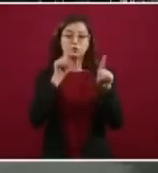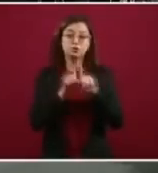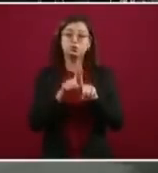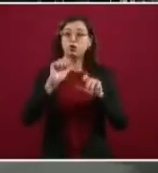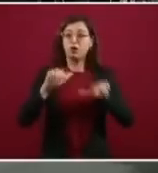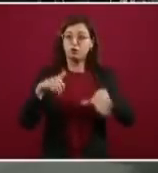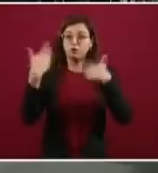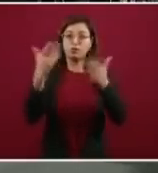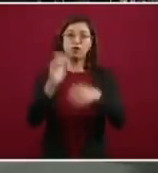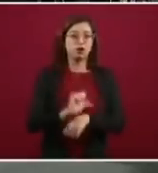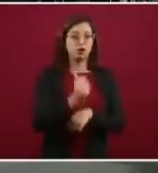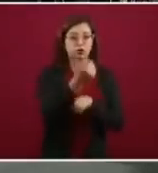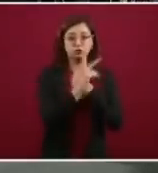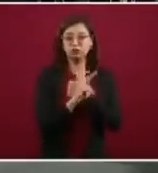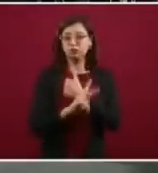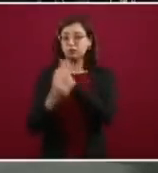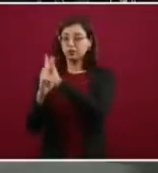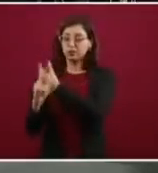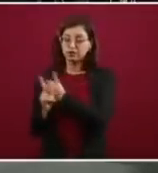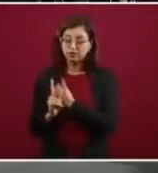extranjero,